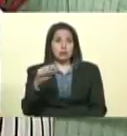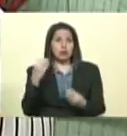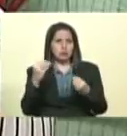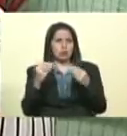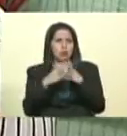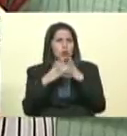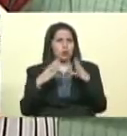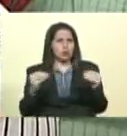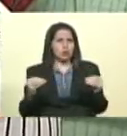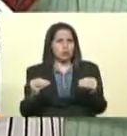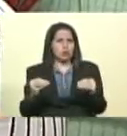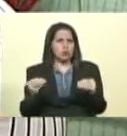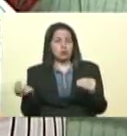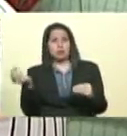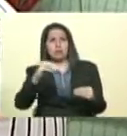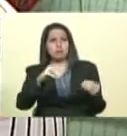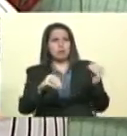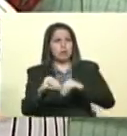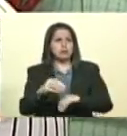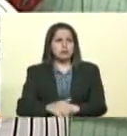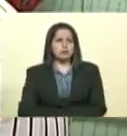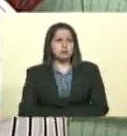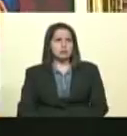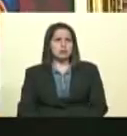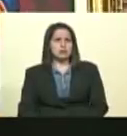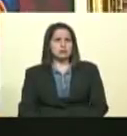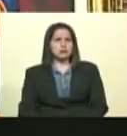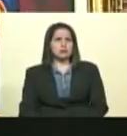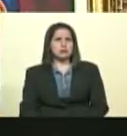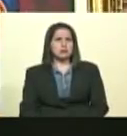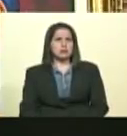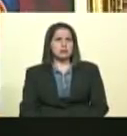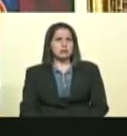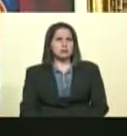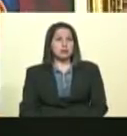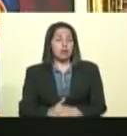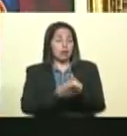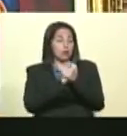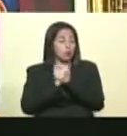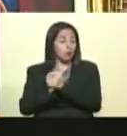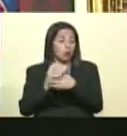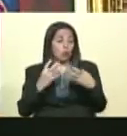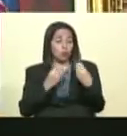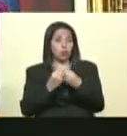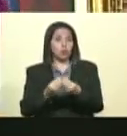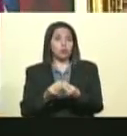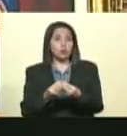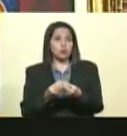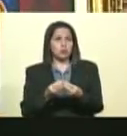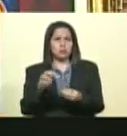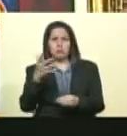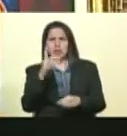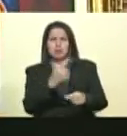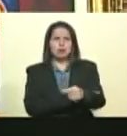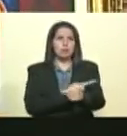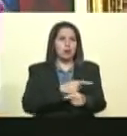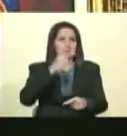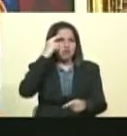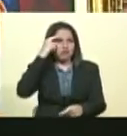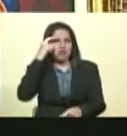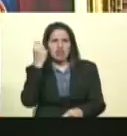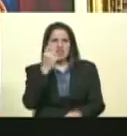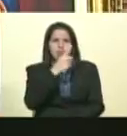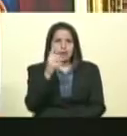todo eso sumado, Rotondaro, Luis López, así como hermanos, agarrados de la mano los dos, se parecen, parecen hermanos, te faltan los lentes nada más a